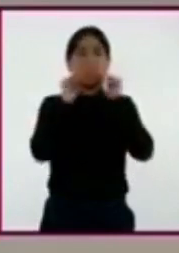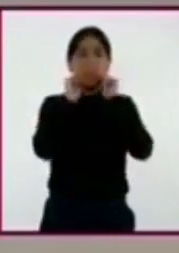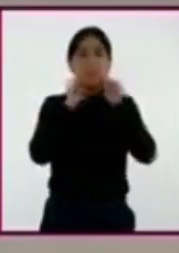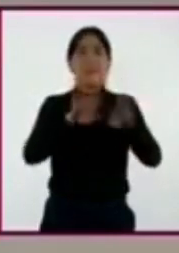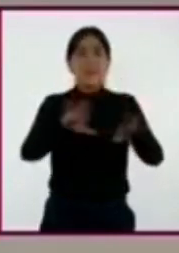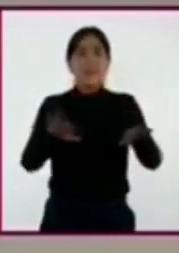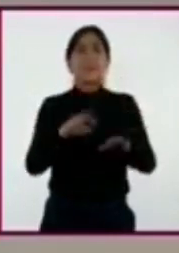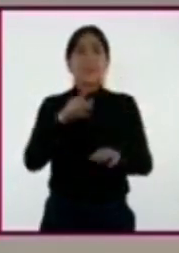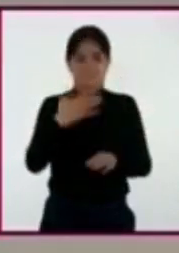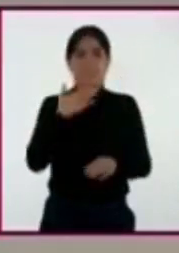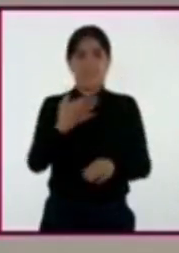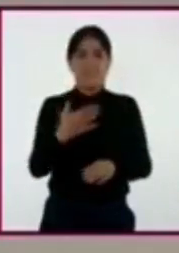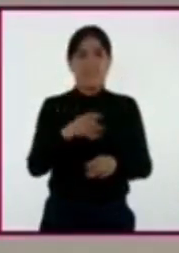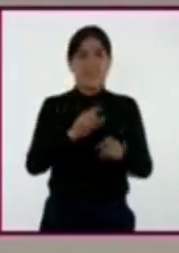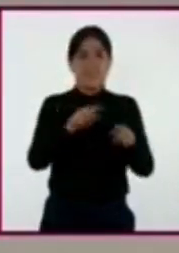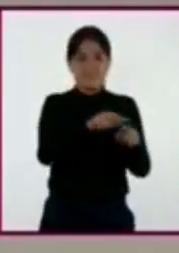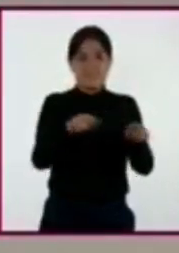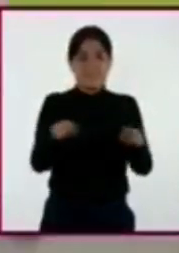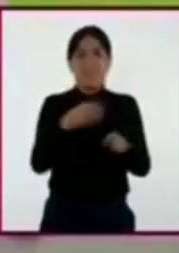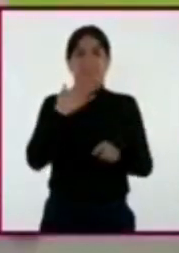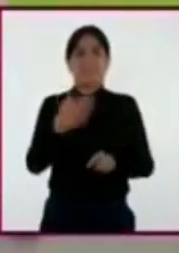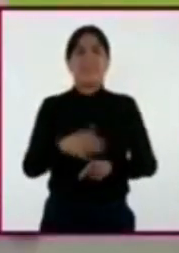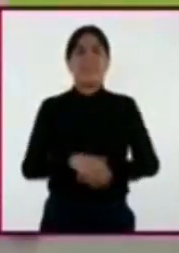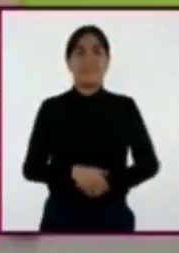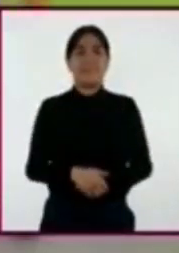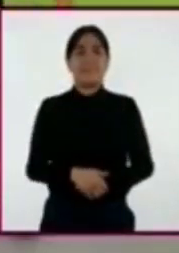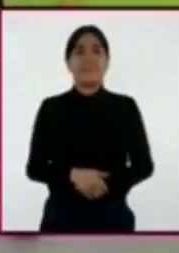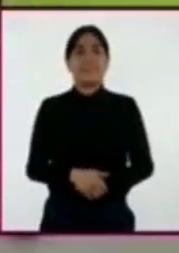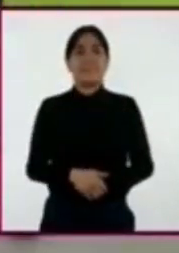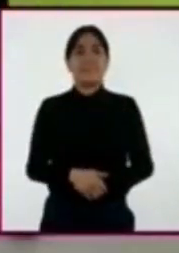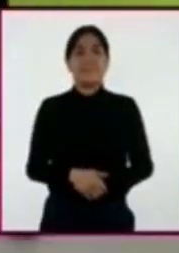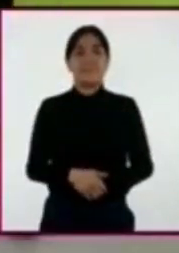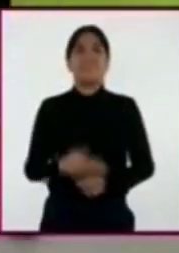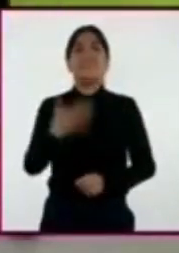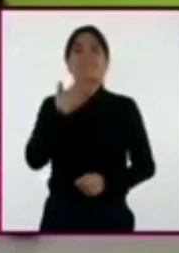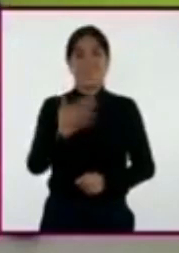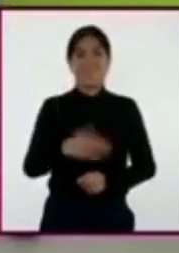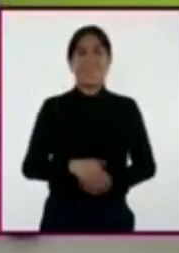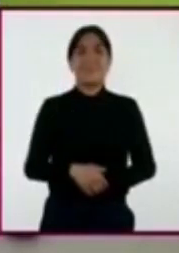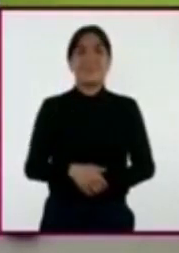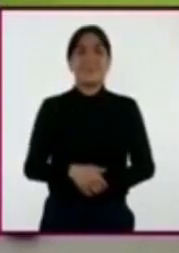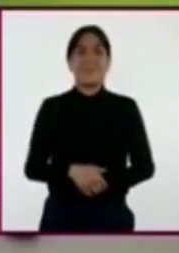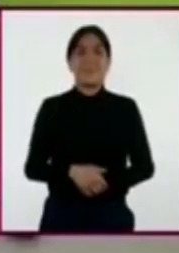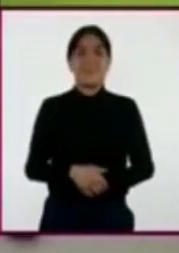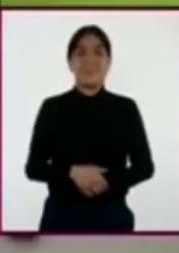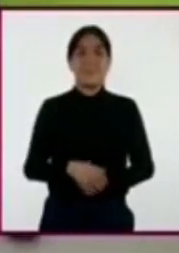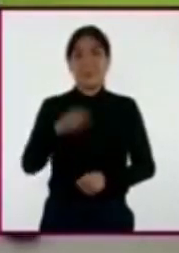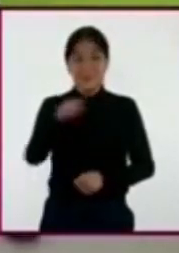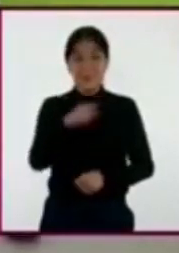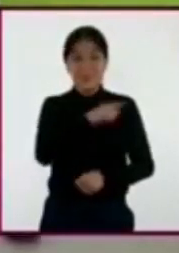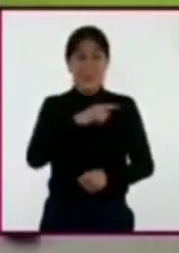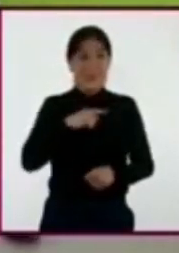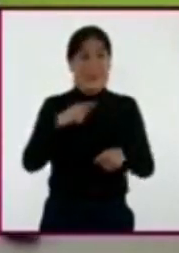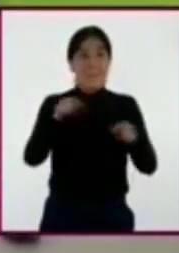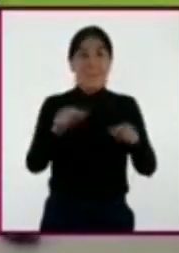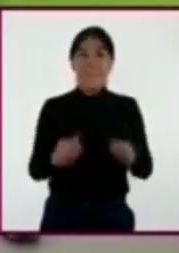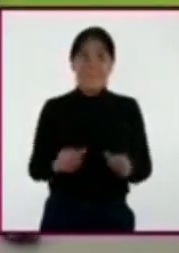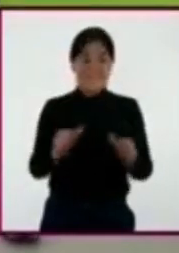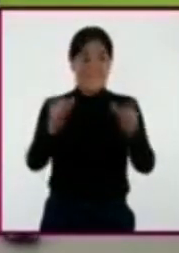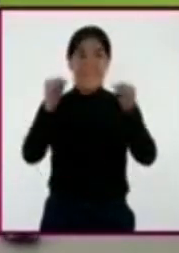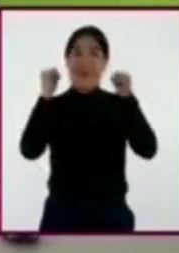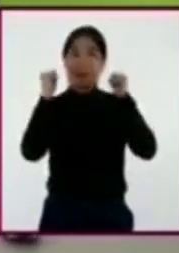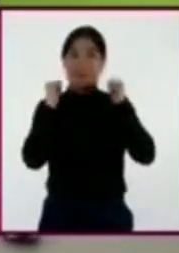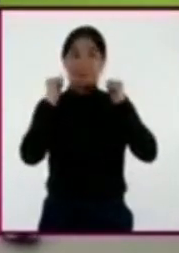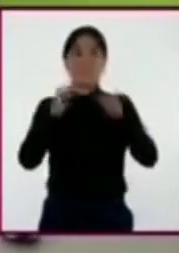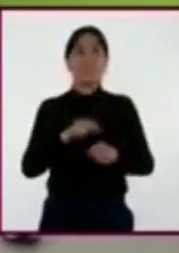ahí está bien a esa distancia. Muy bien. Muy bien. Se van a hacer lo más atrás que puedan, van